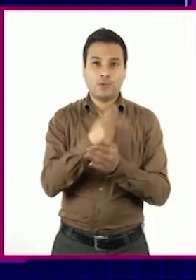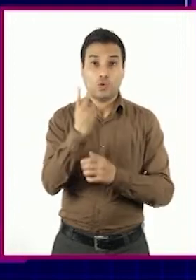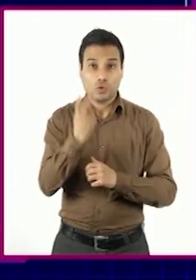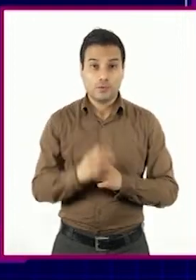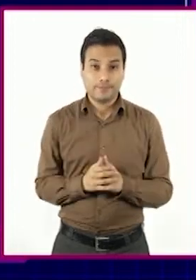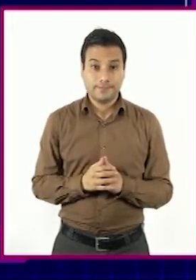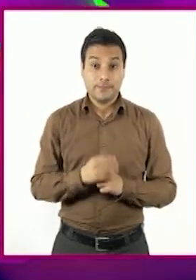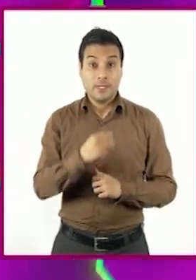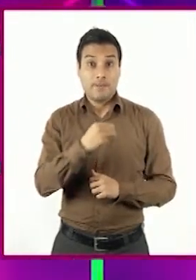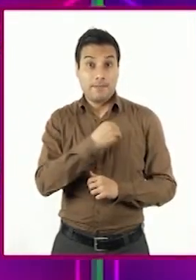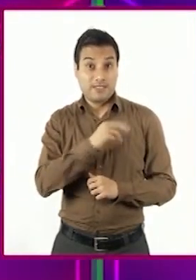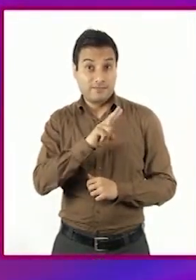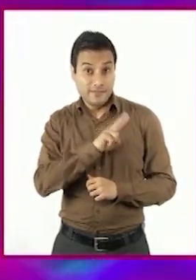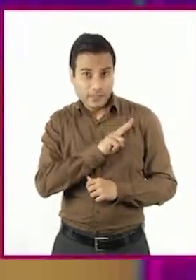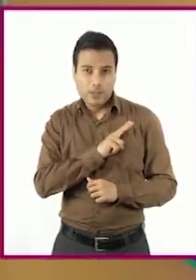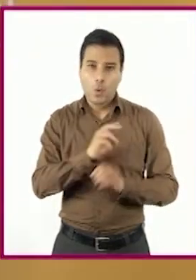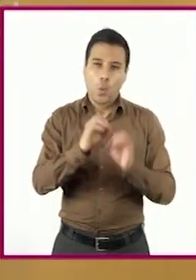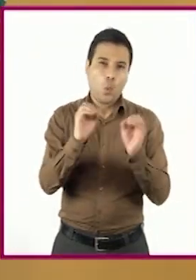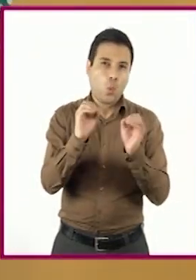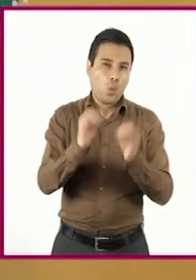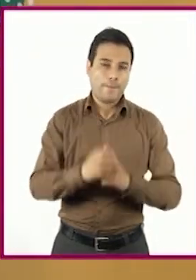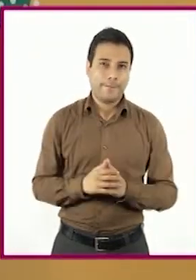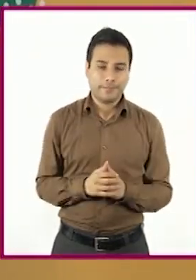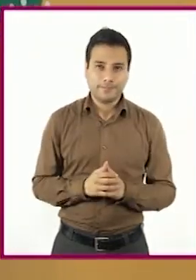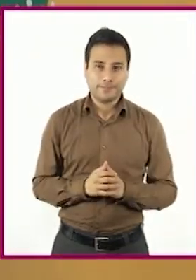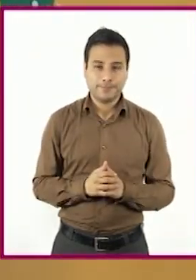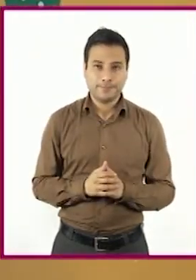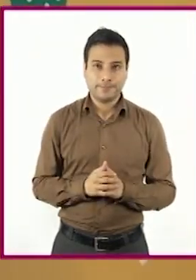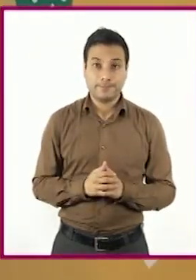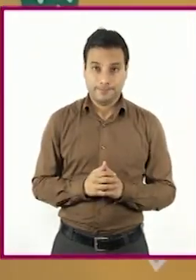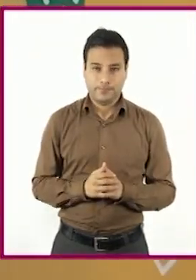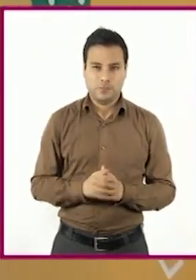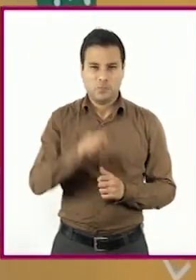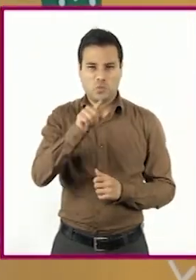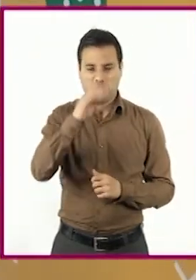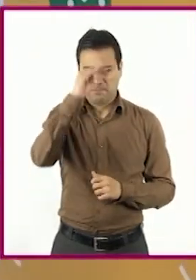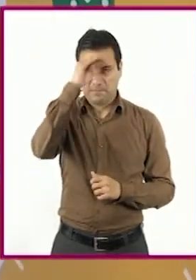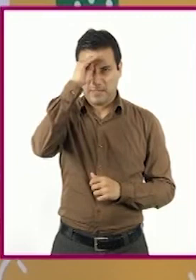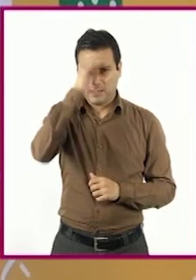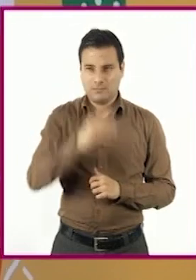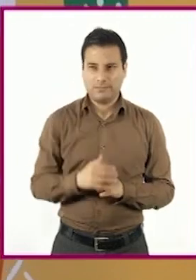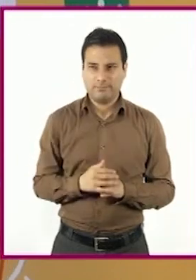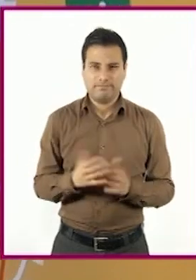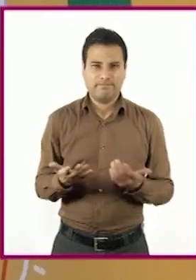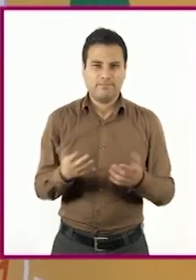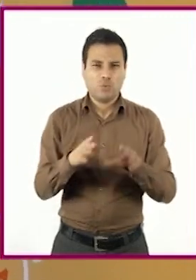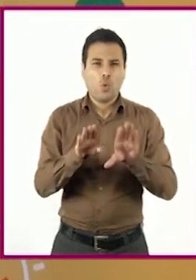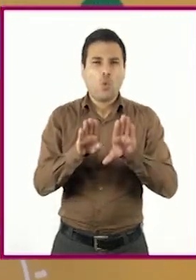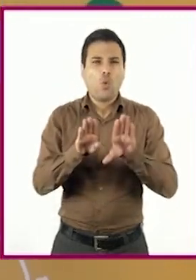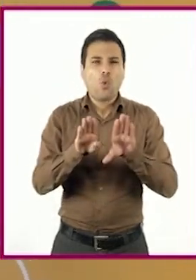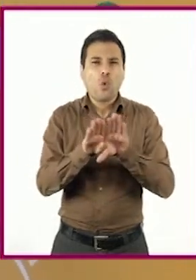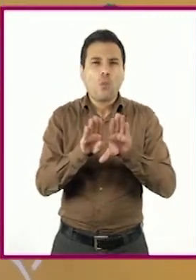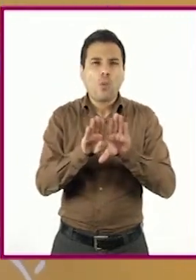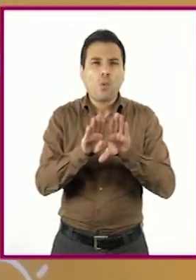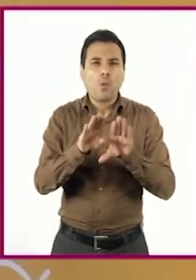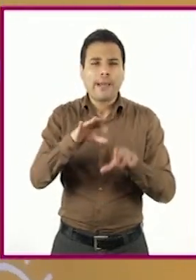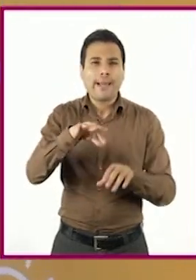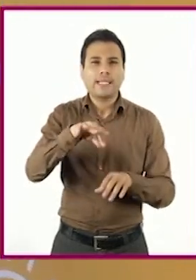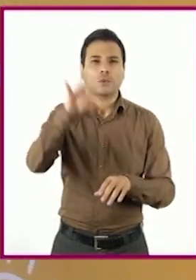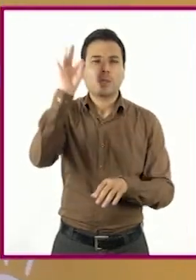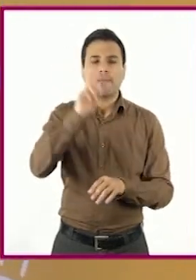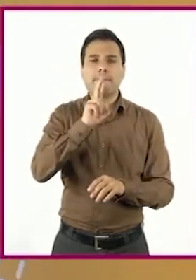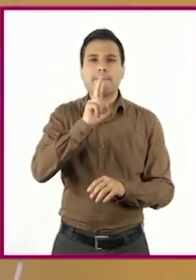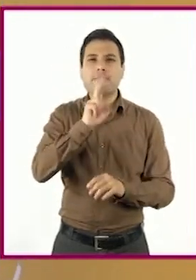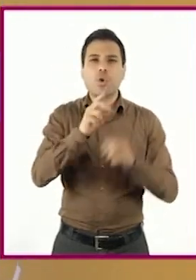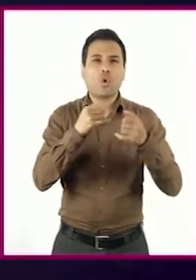otros compañeros ninguna vez. Alumnas y alumnos, formulen cómo podrían ayudar a Bernardo a tomar una decisión a partir de los